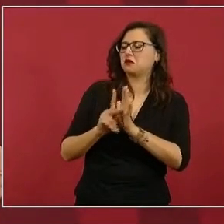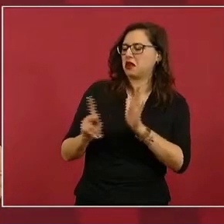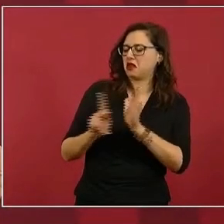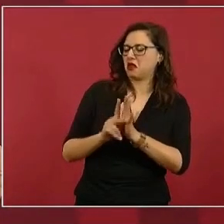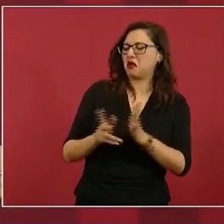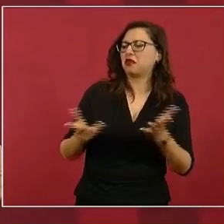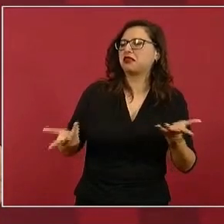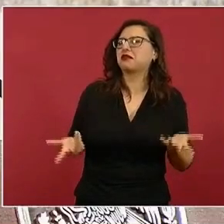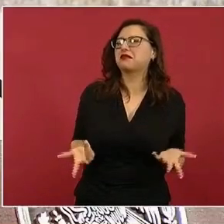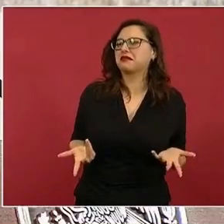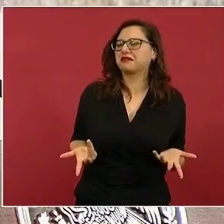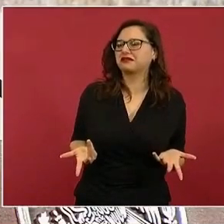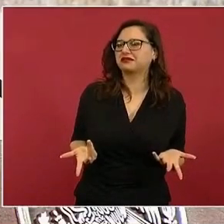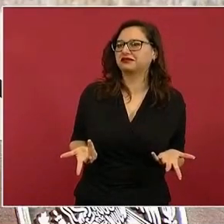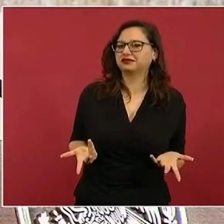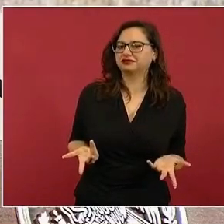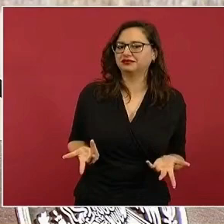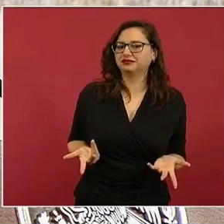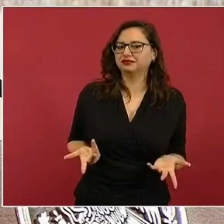en México,